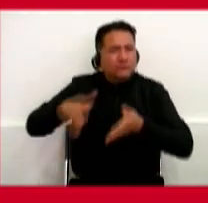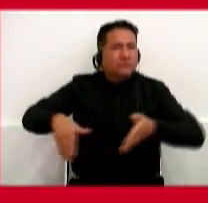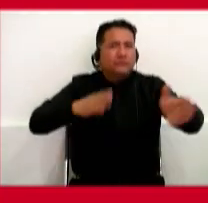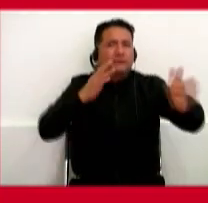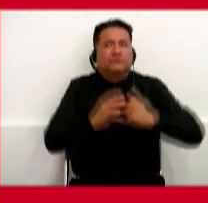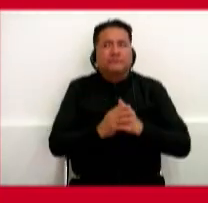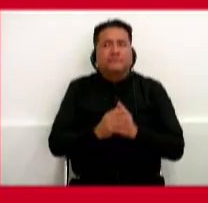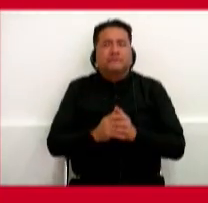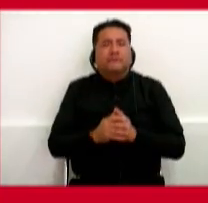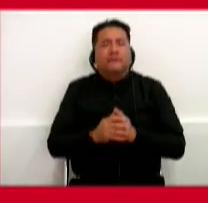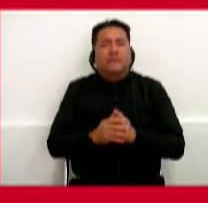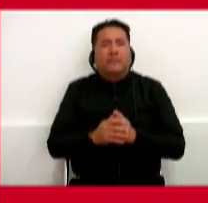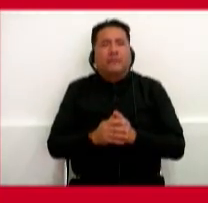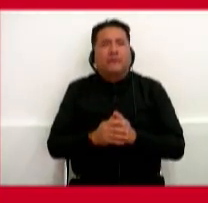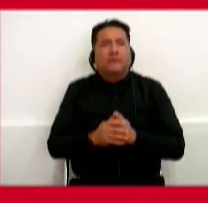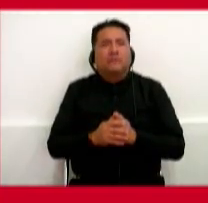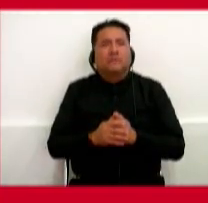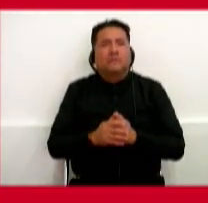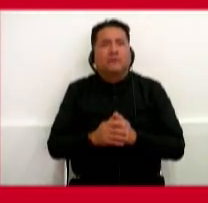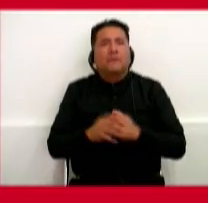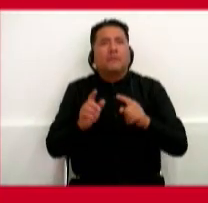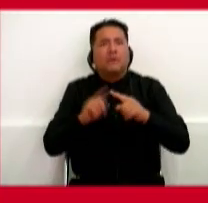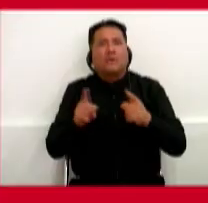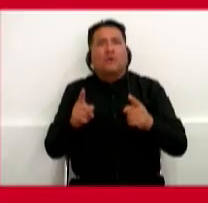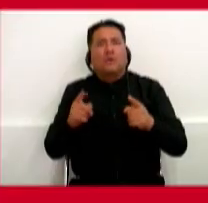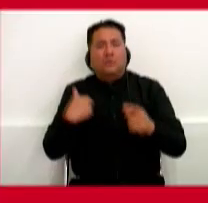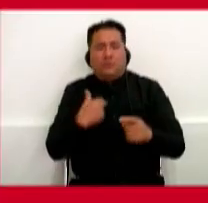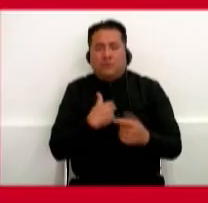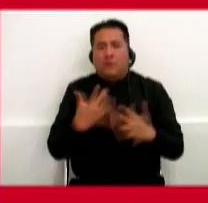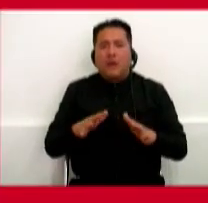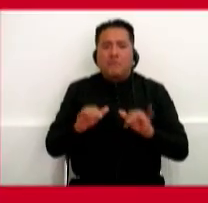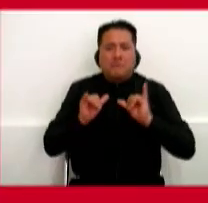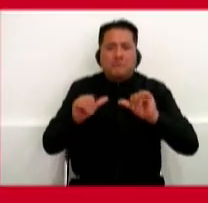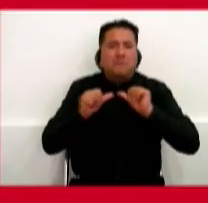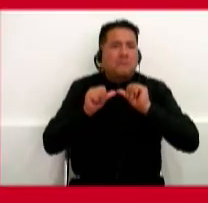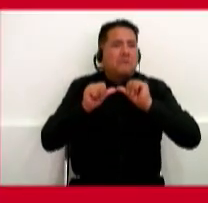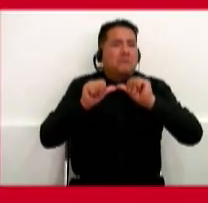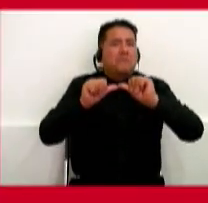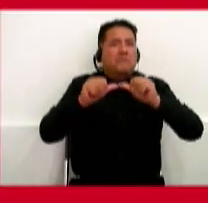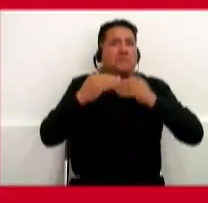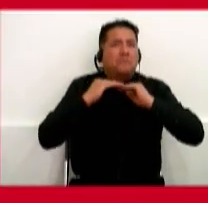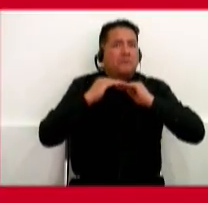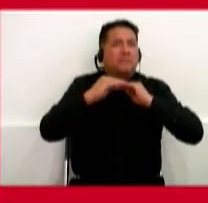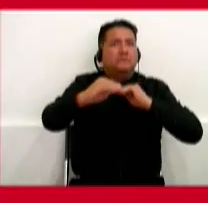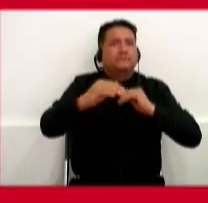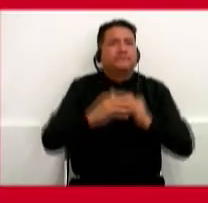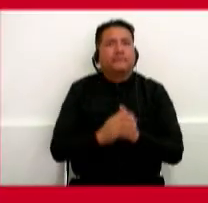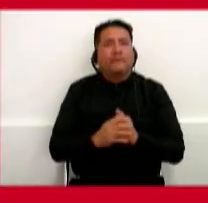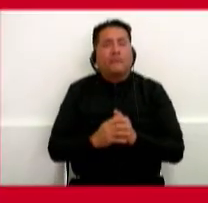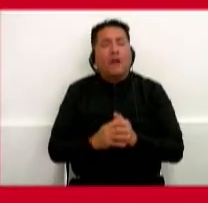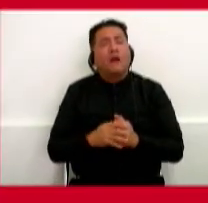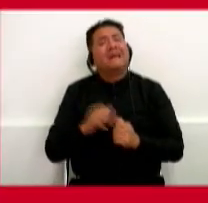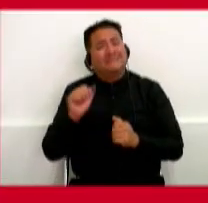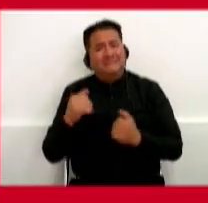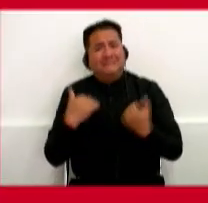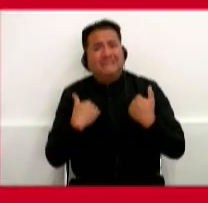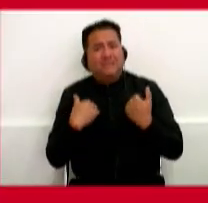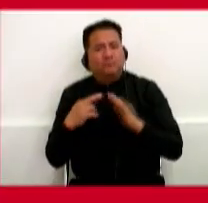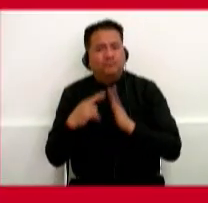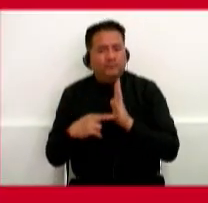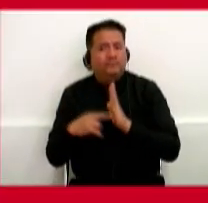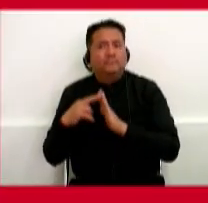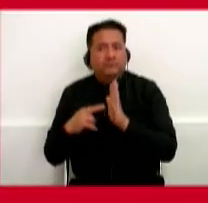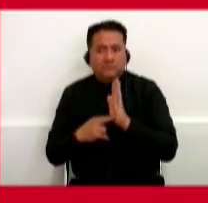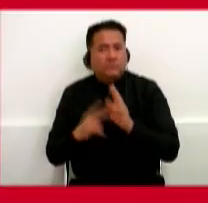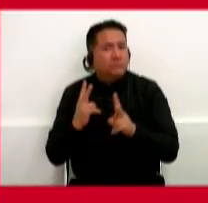hacían con el tema de carguío de camiones, pero los hemos estandarizado ya en 4. Claro que tiene que tener condiciones también operativas,